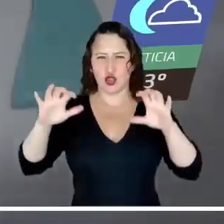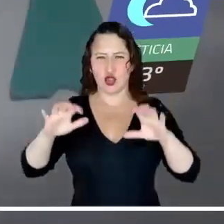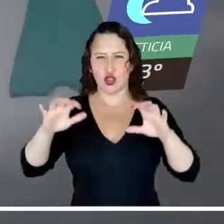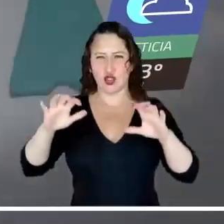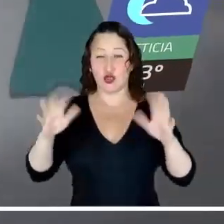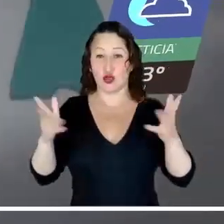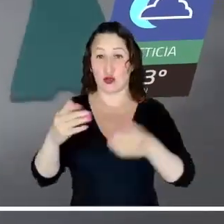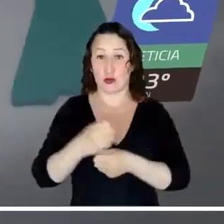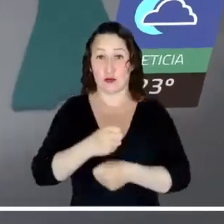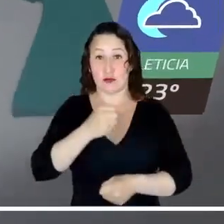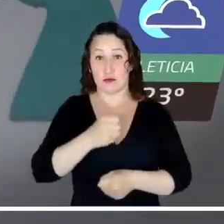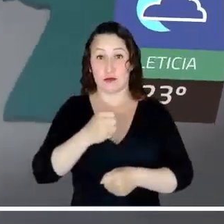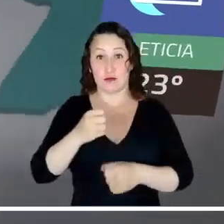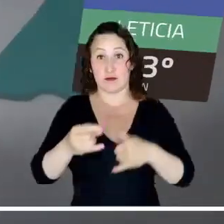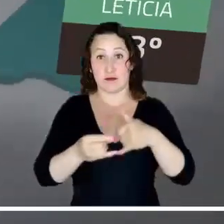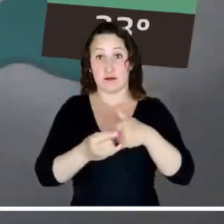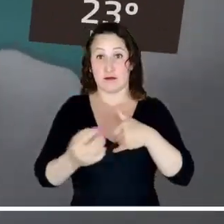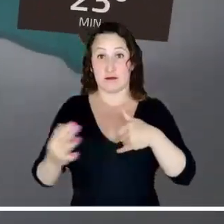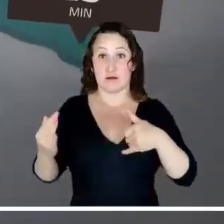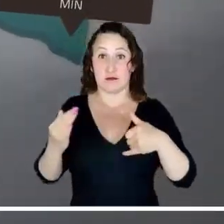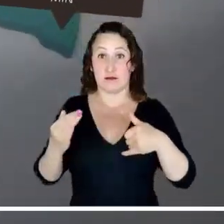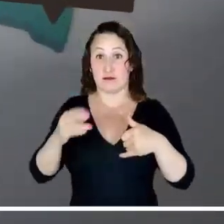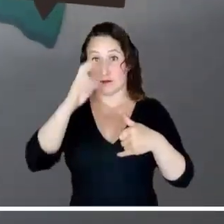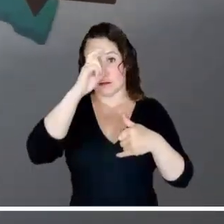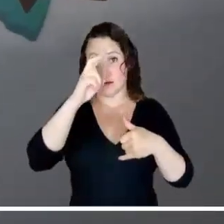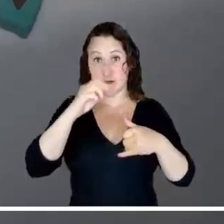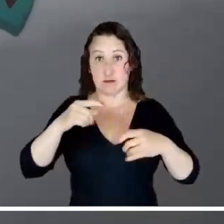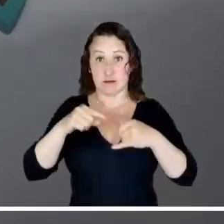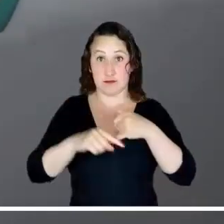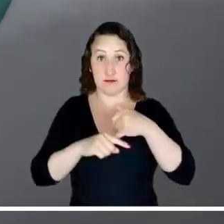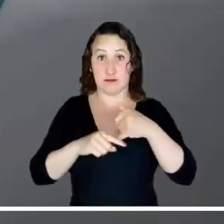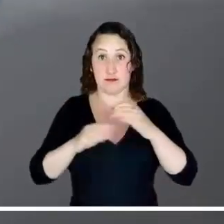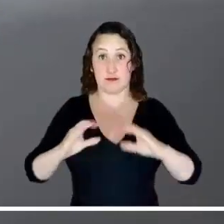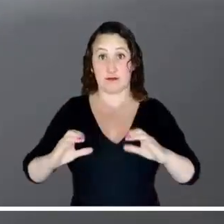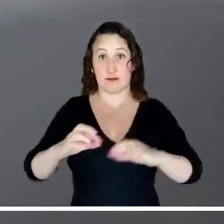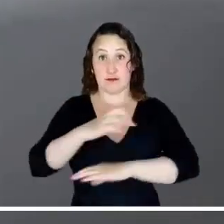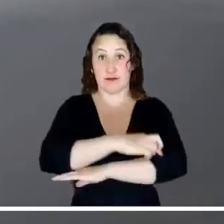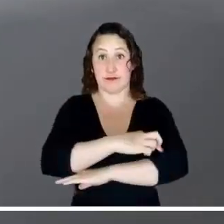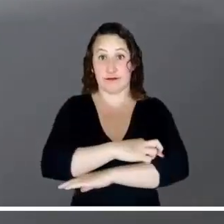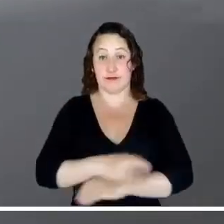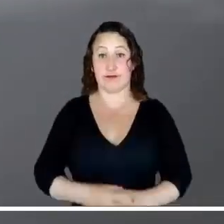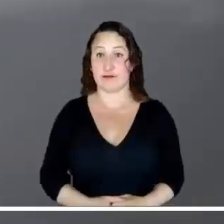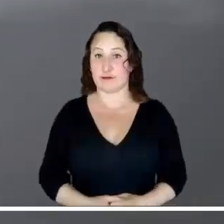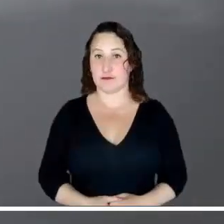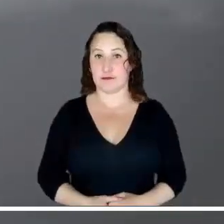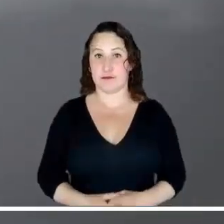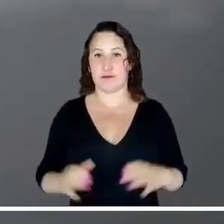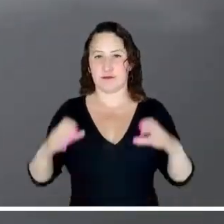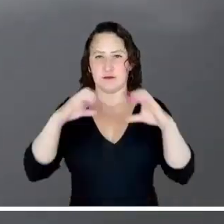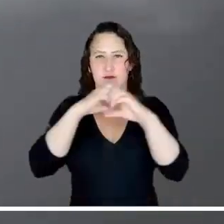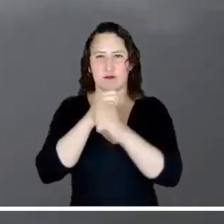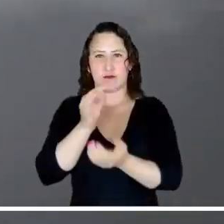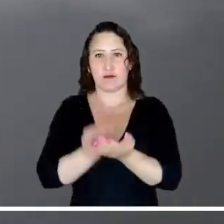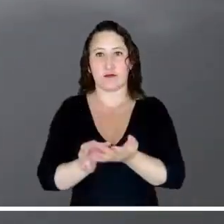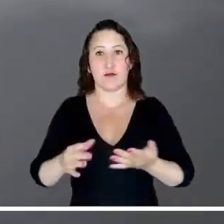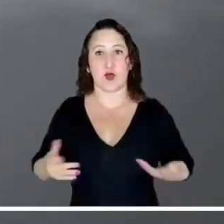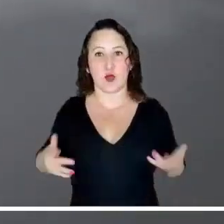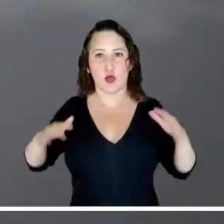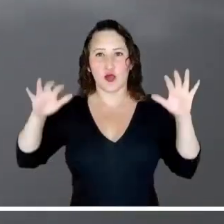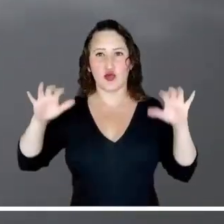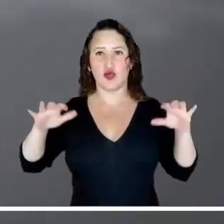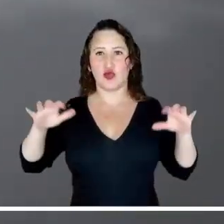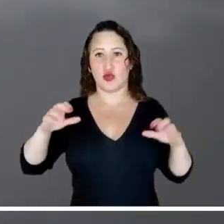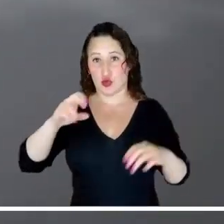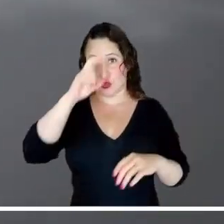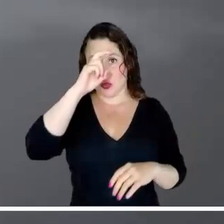nublado con lluvias sectorizadas en Vaupés, Guaviare, norte de Amazonas, Caquetá y Putumayo. Durante la noche la